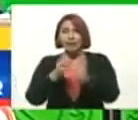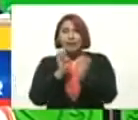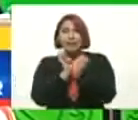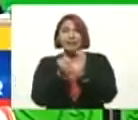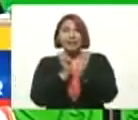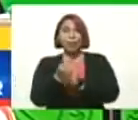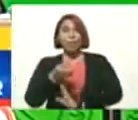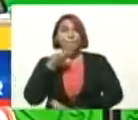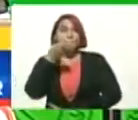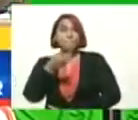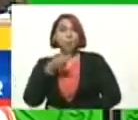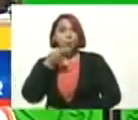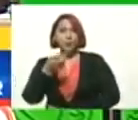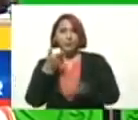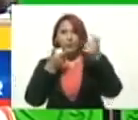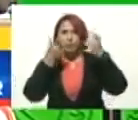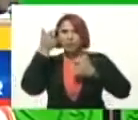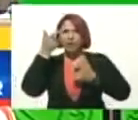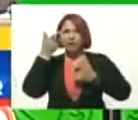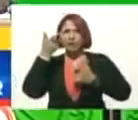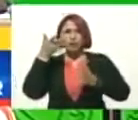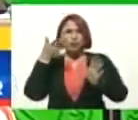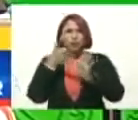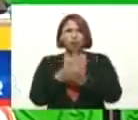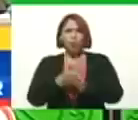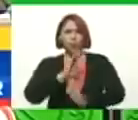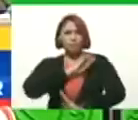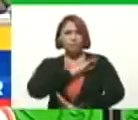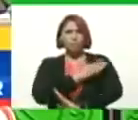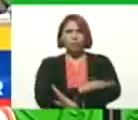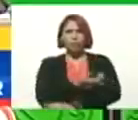comandante Chávez sobre el poder de la nación,